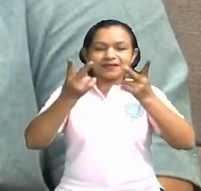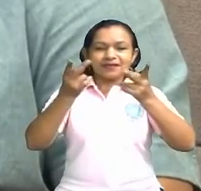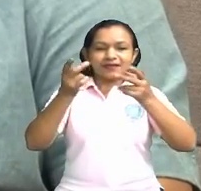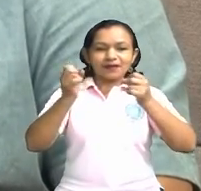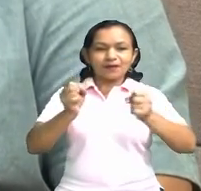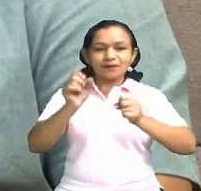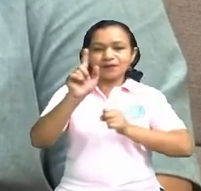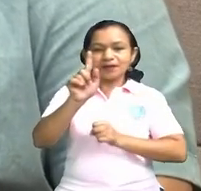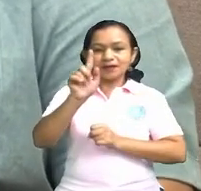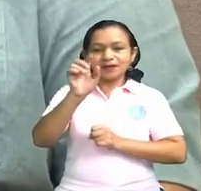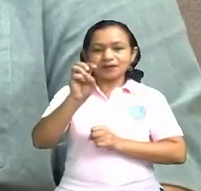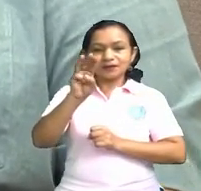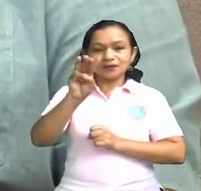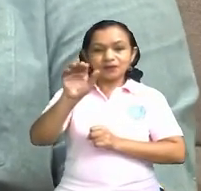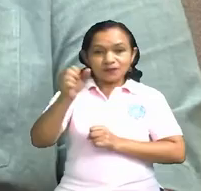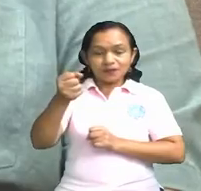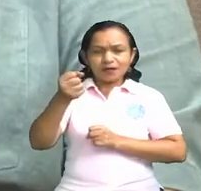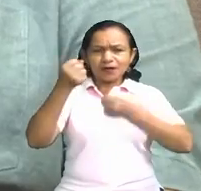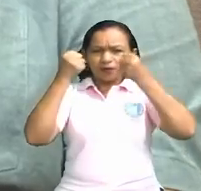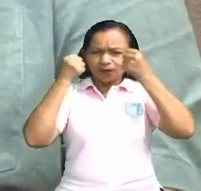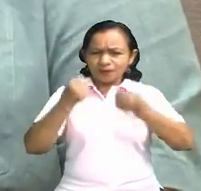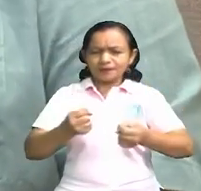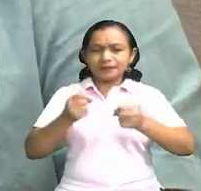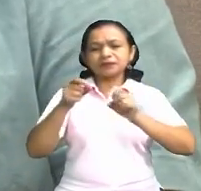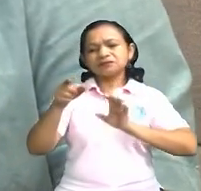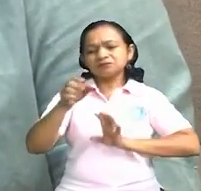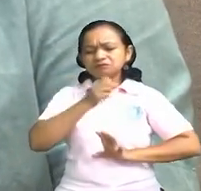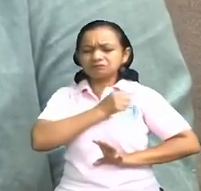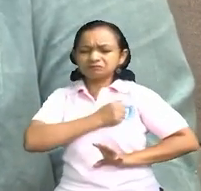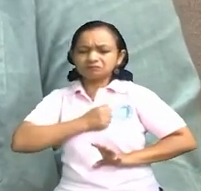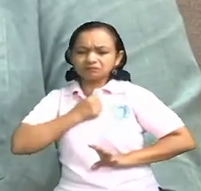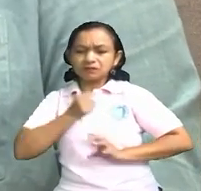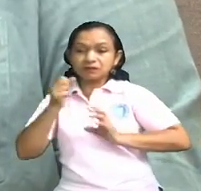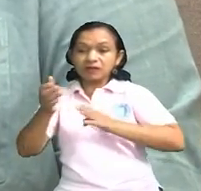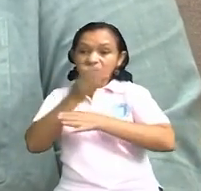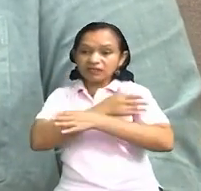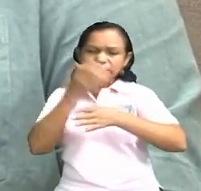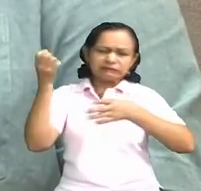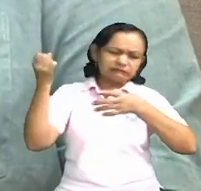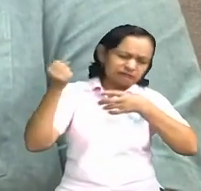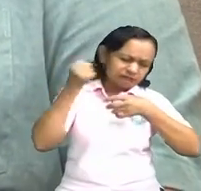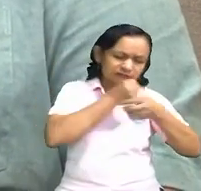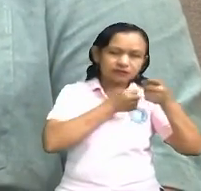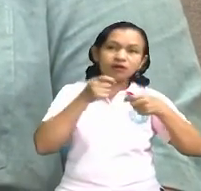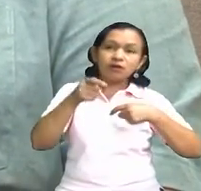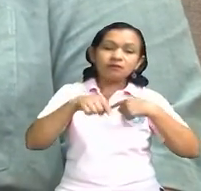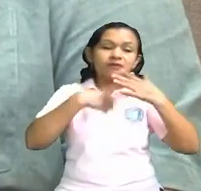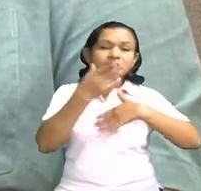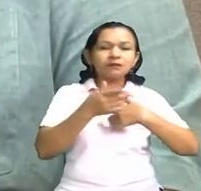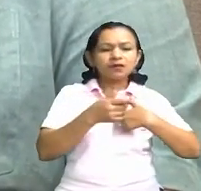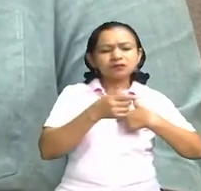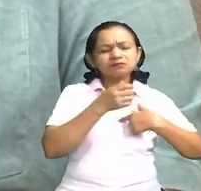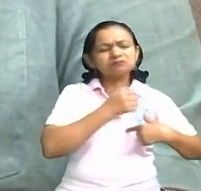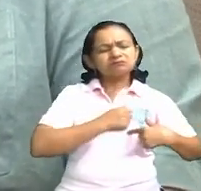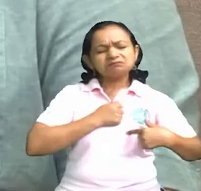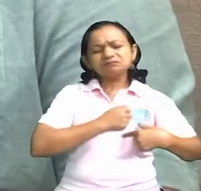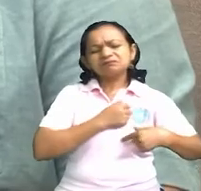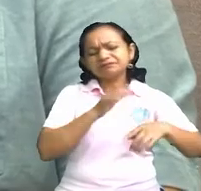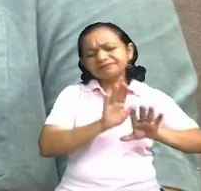Tomás Borges, al que fue capaz de perdonar a su torturador, al que le dedicó un